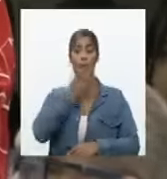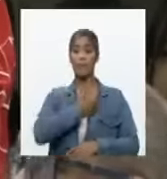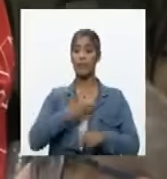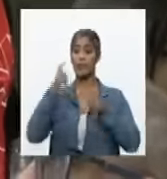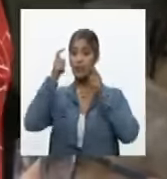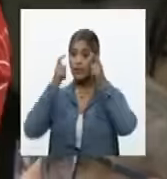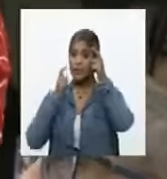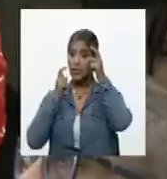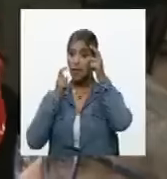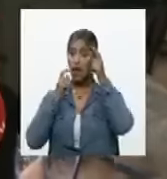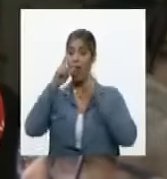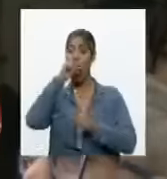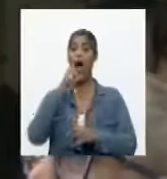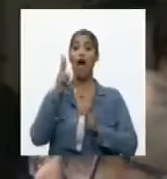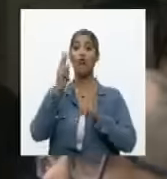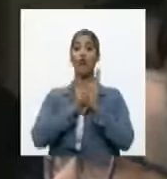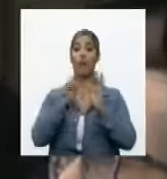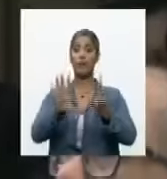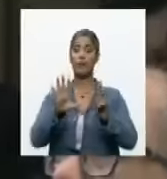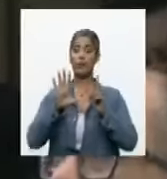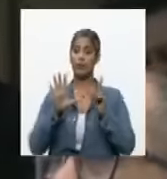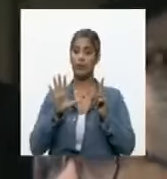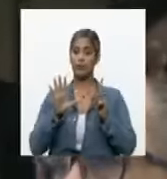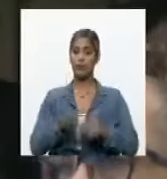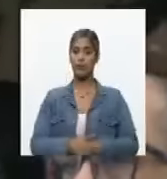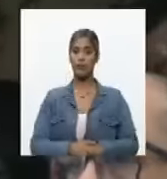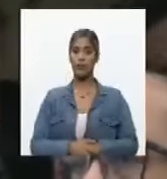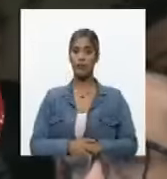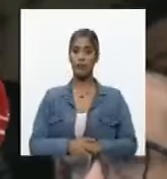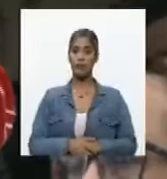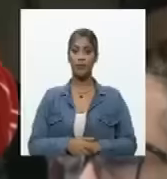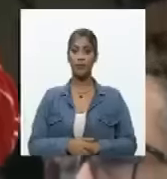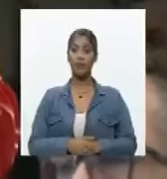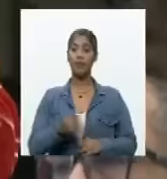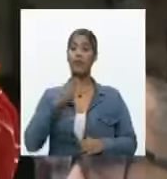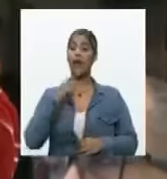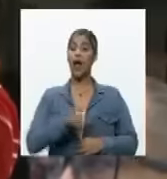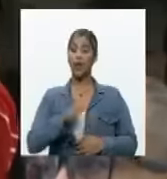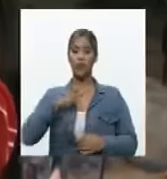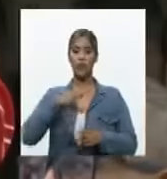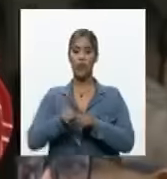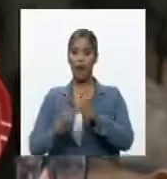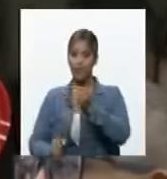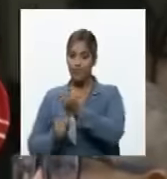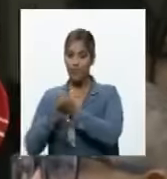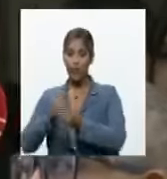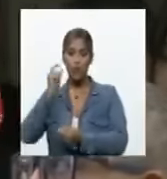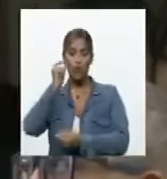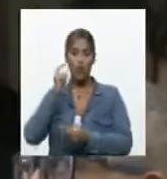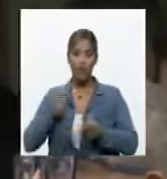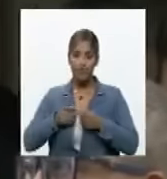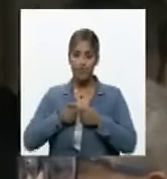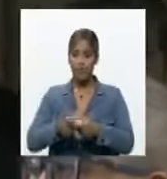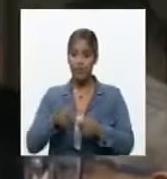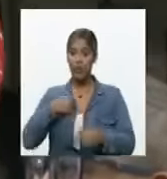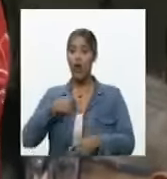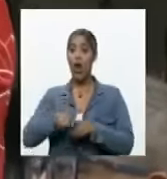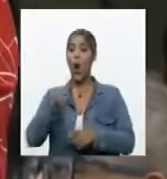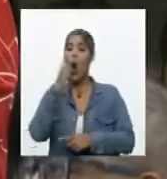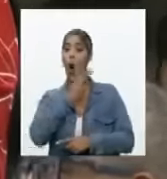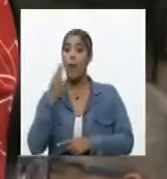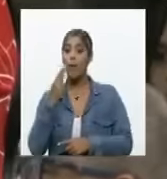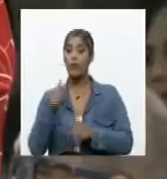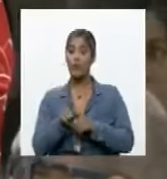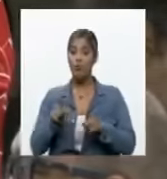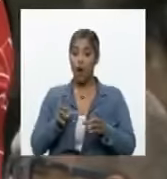Chávez, en 2016, se declara feminista y se compromete con